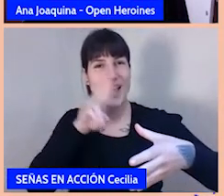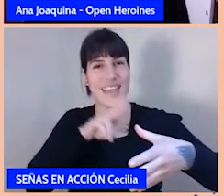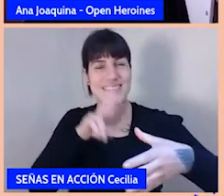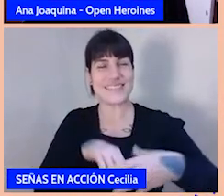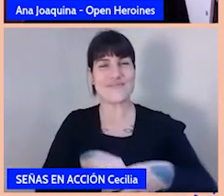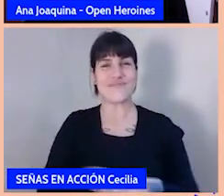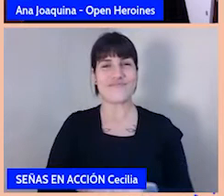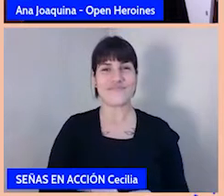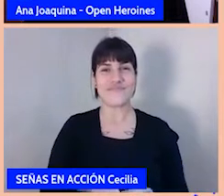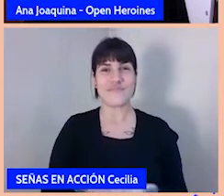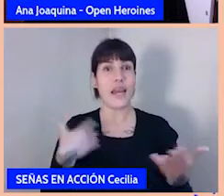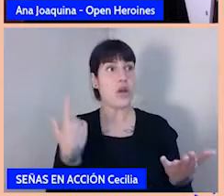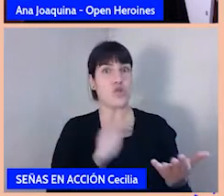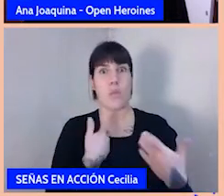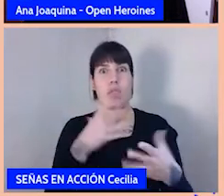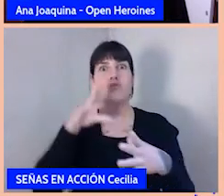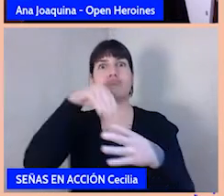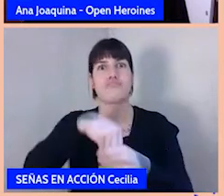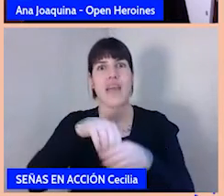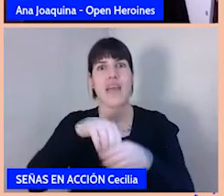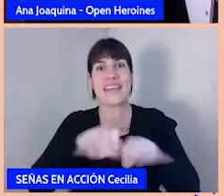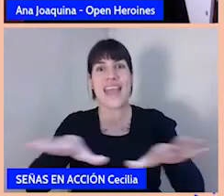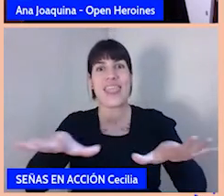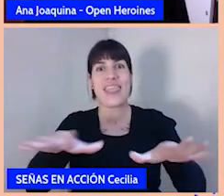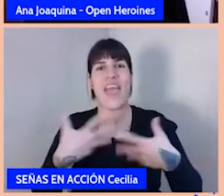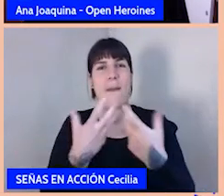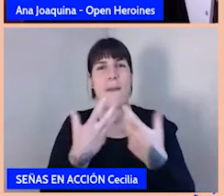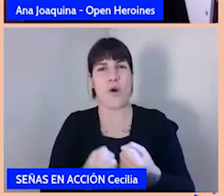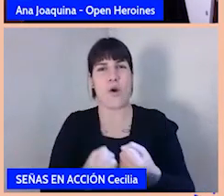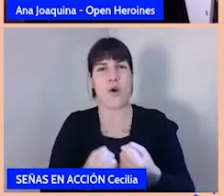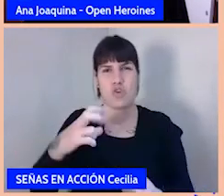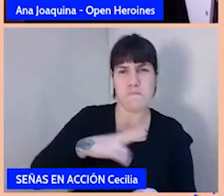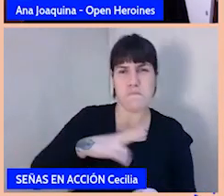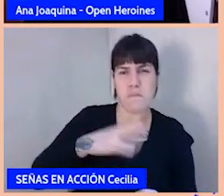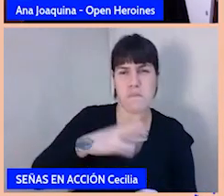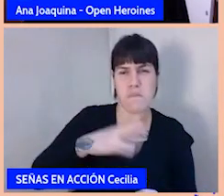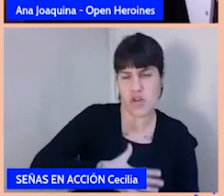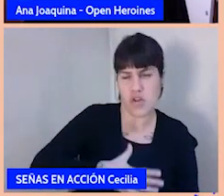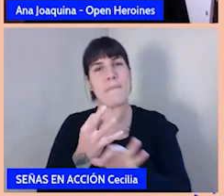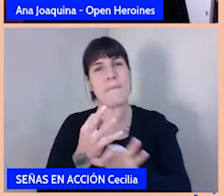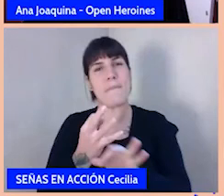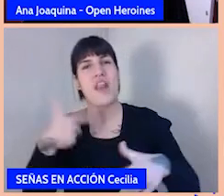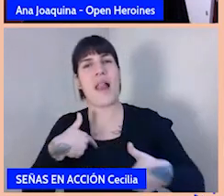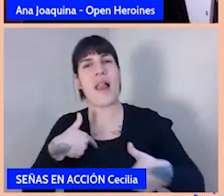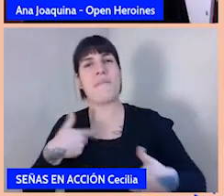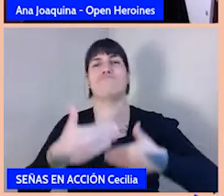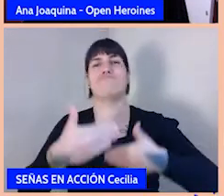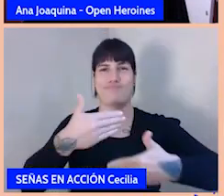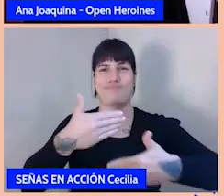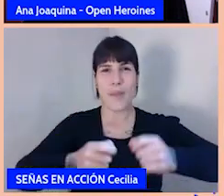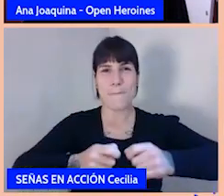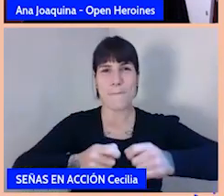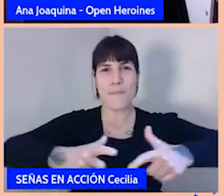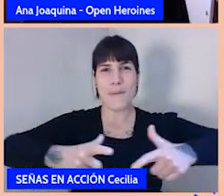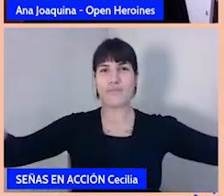ser parte, ¿no?, de una red de apoyo personal y profesional que nos permita seguir amplificando nuestras voces, ¿no?